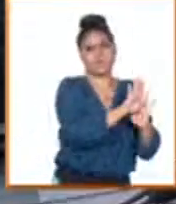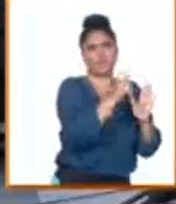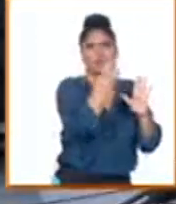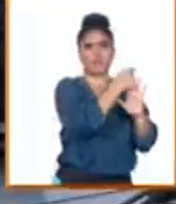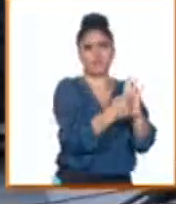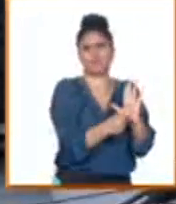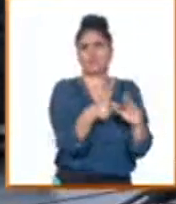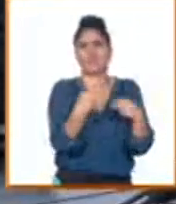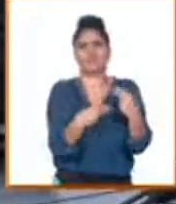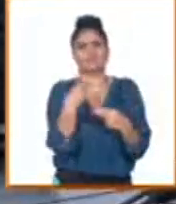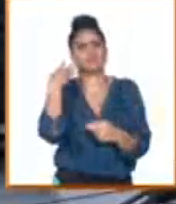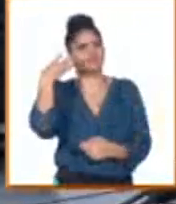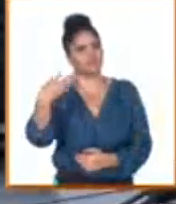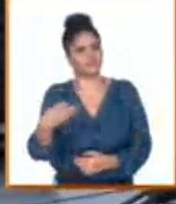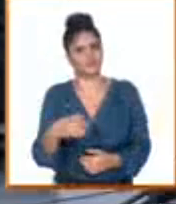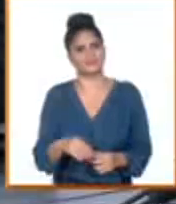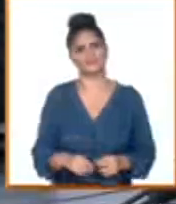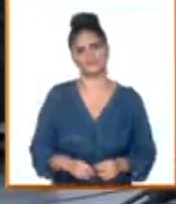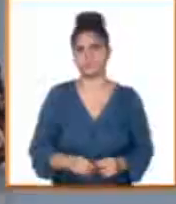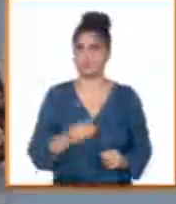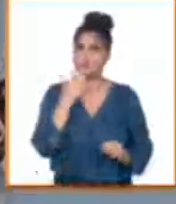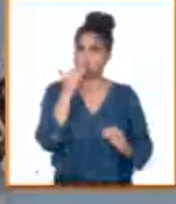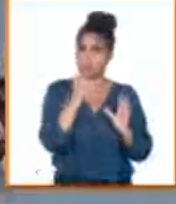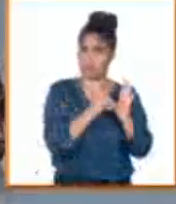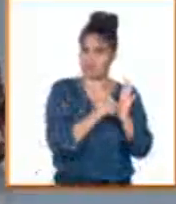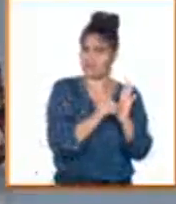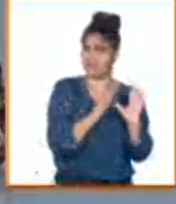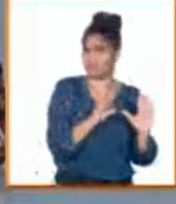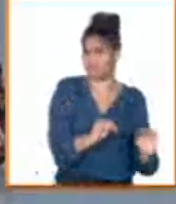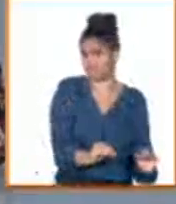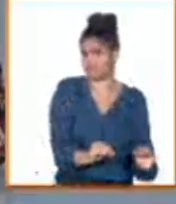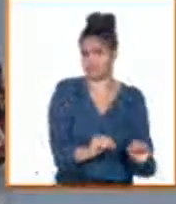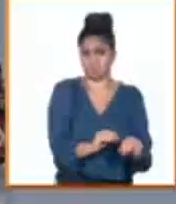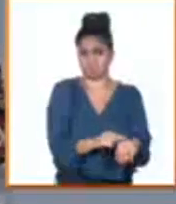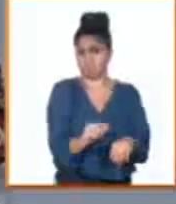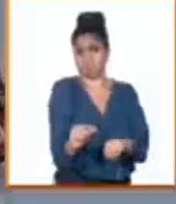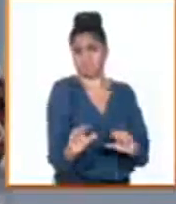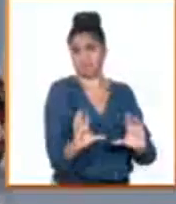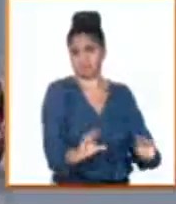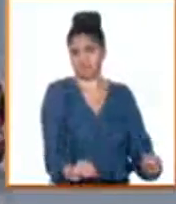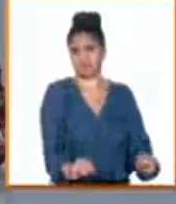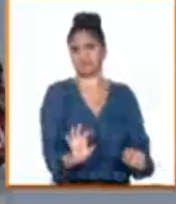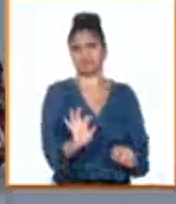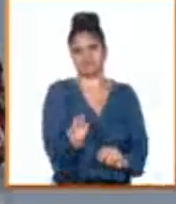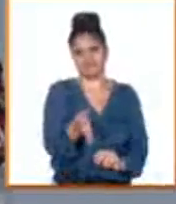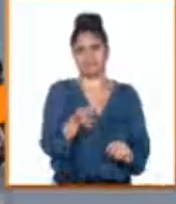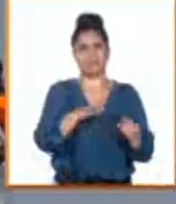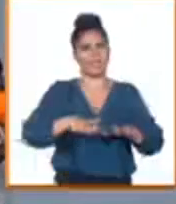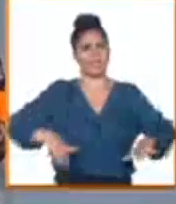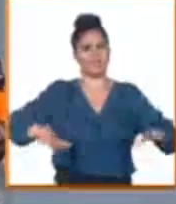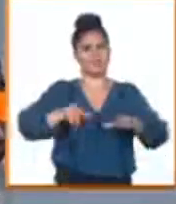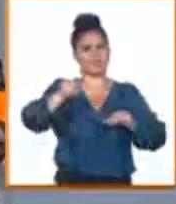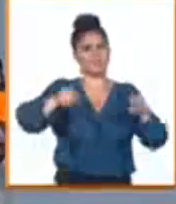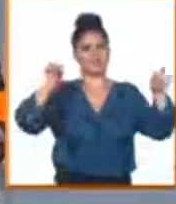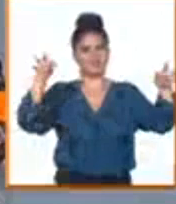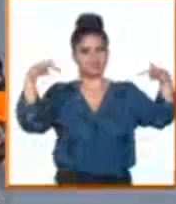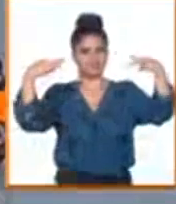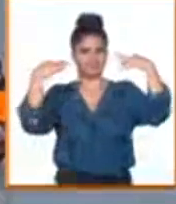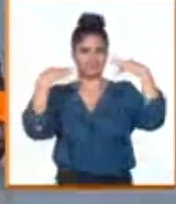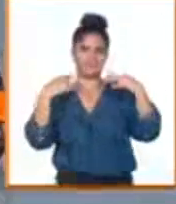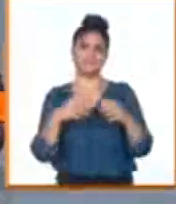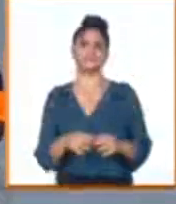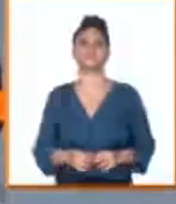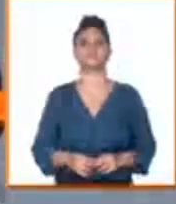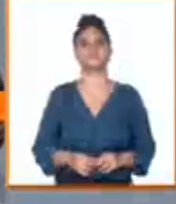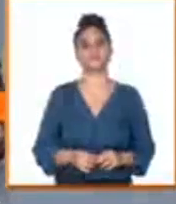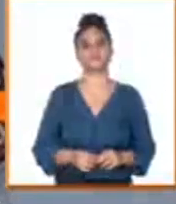buenas tardes, noches a todos a los presentes y a los amigos televidentes y radioescucha que están viendo este espacio ahora mismo en cualquiera de los soportes,